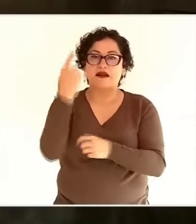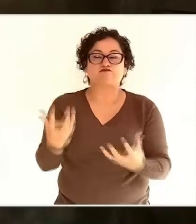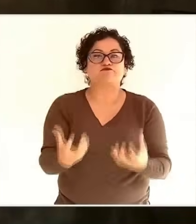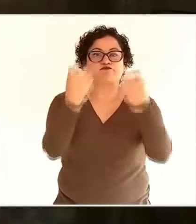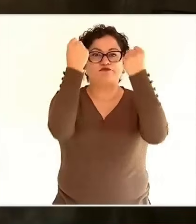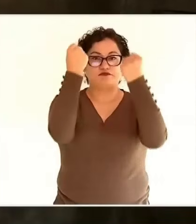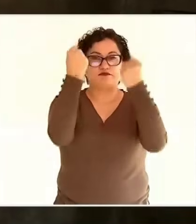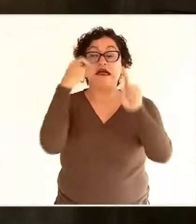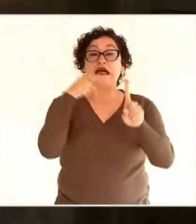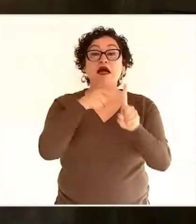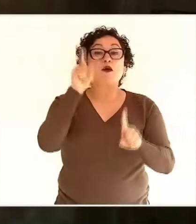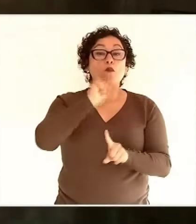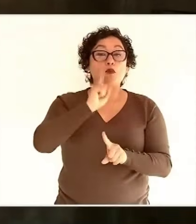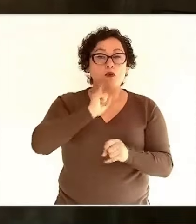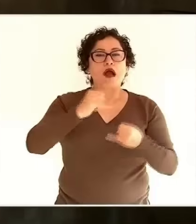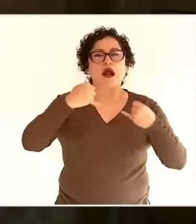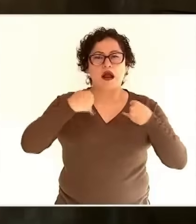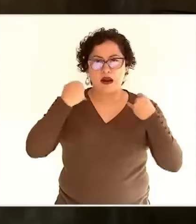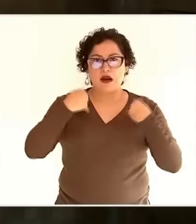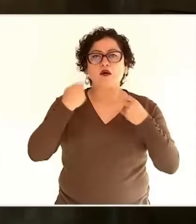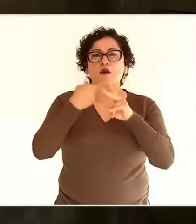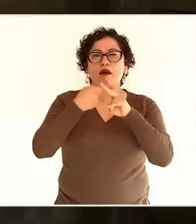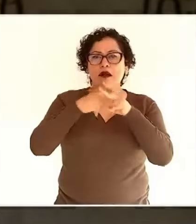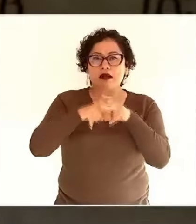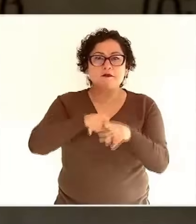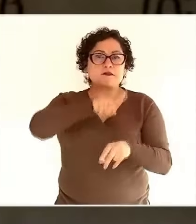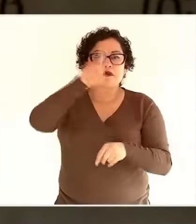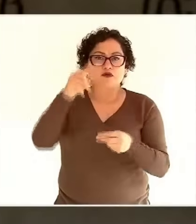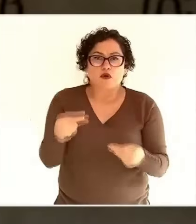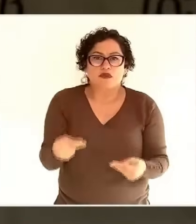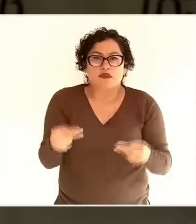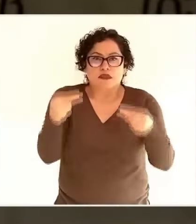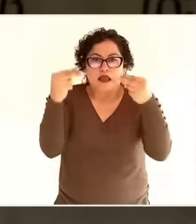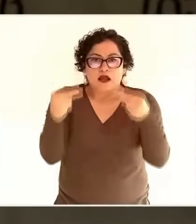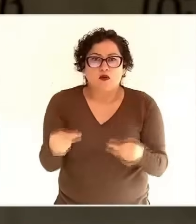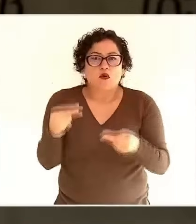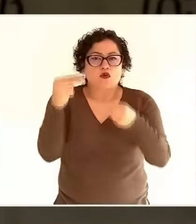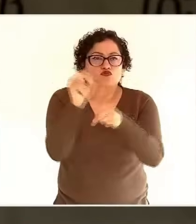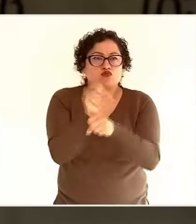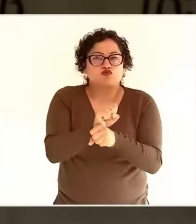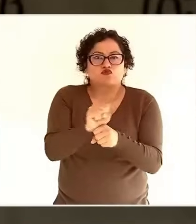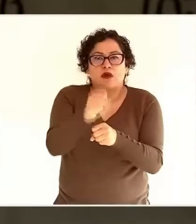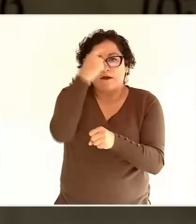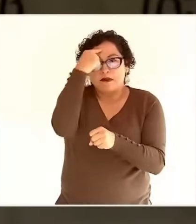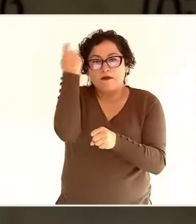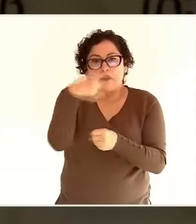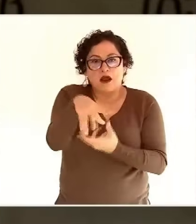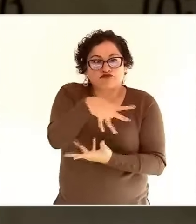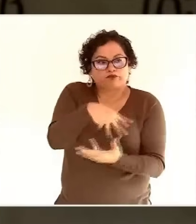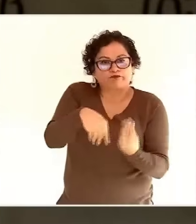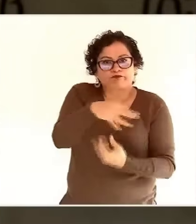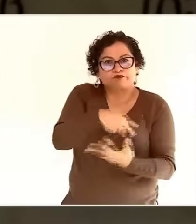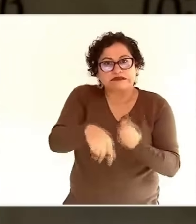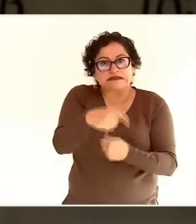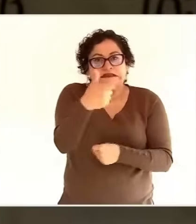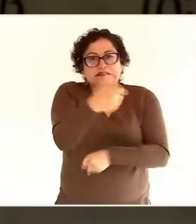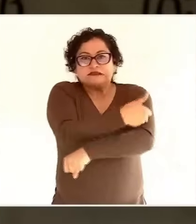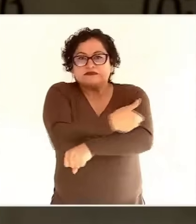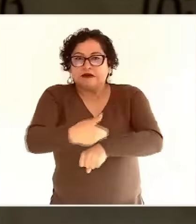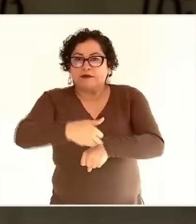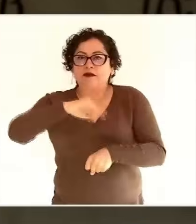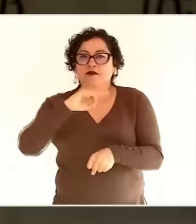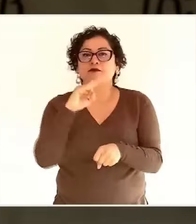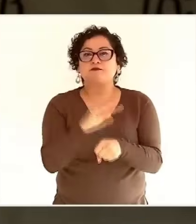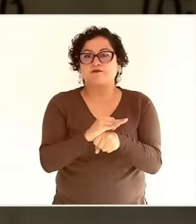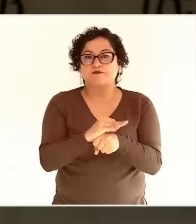madre emprendió un negocio discreto en Etla para sostener económicamente a la familia. Y es que las